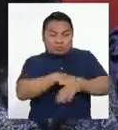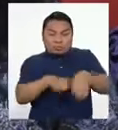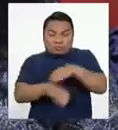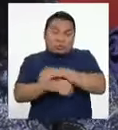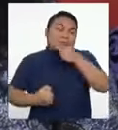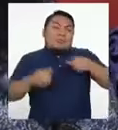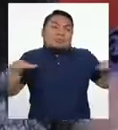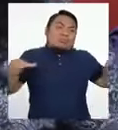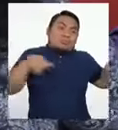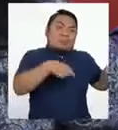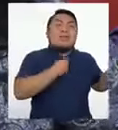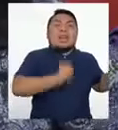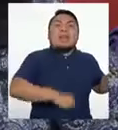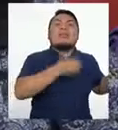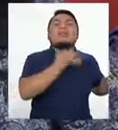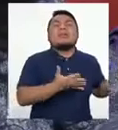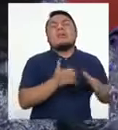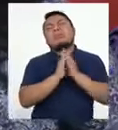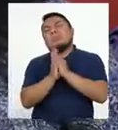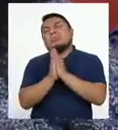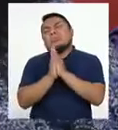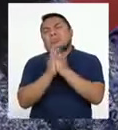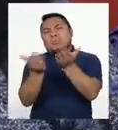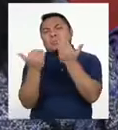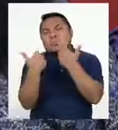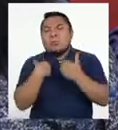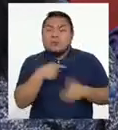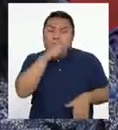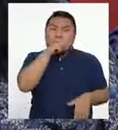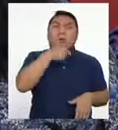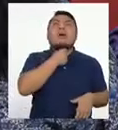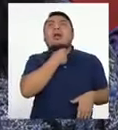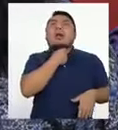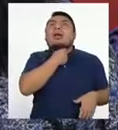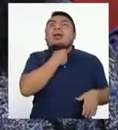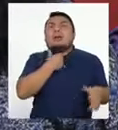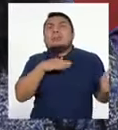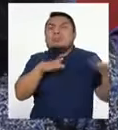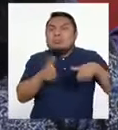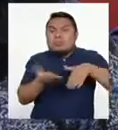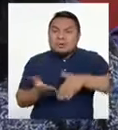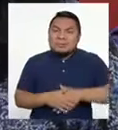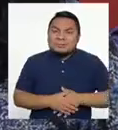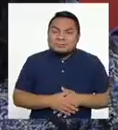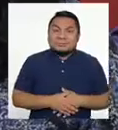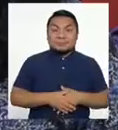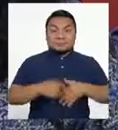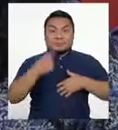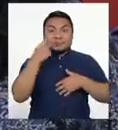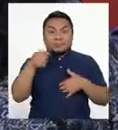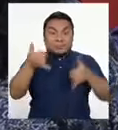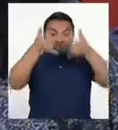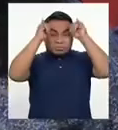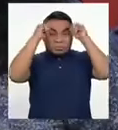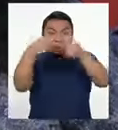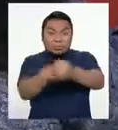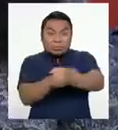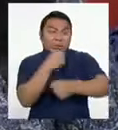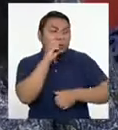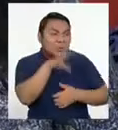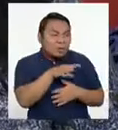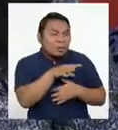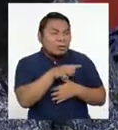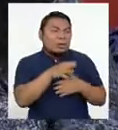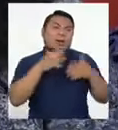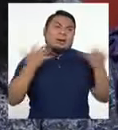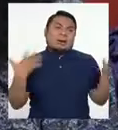avellana! ¡Ande, ande, no se haga de rogar, que mi pollito se me puede ahogar! Pero en ese momento la cabra contestó: